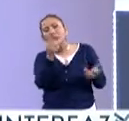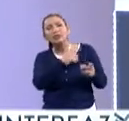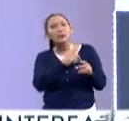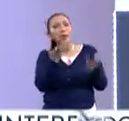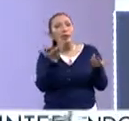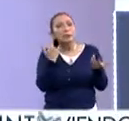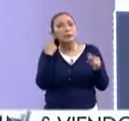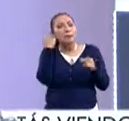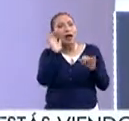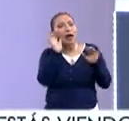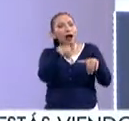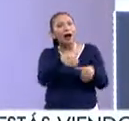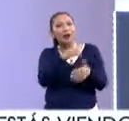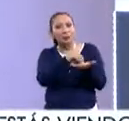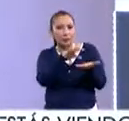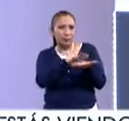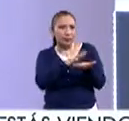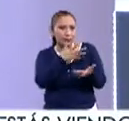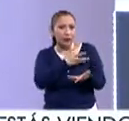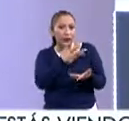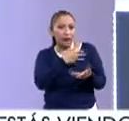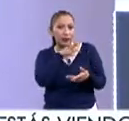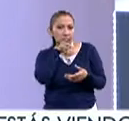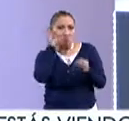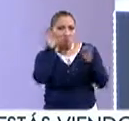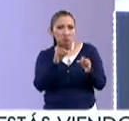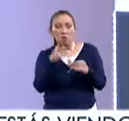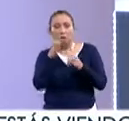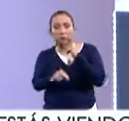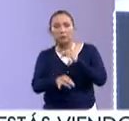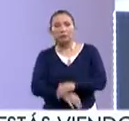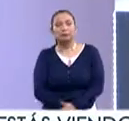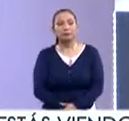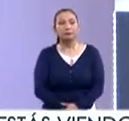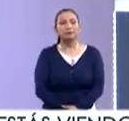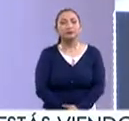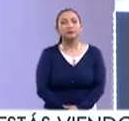debe tener para querer y por supuesto obtener los resultados esperados